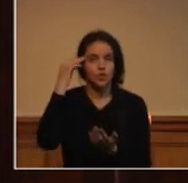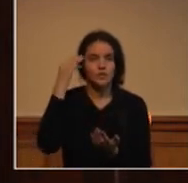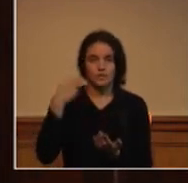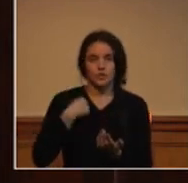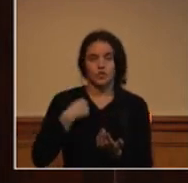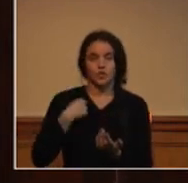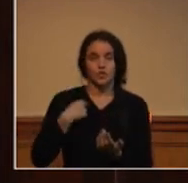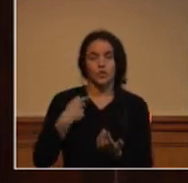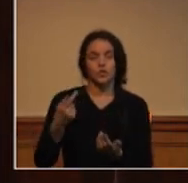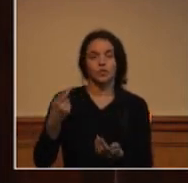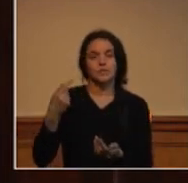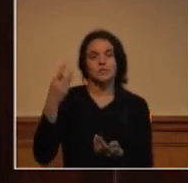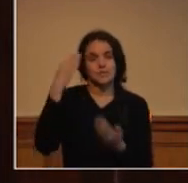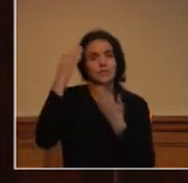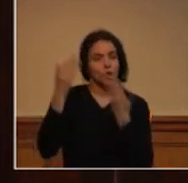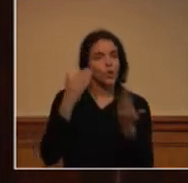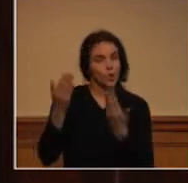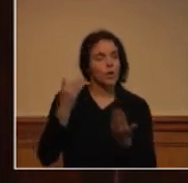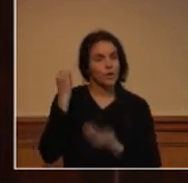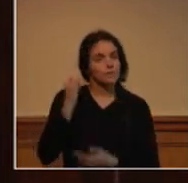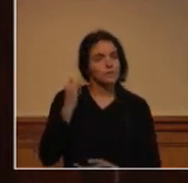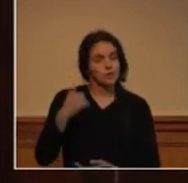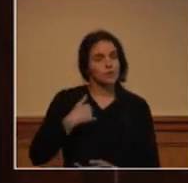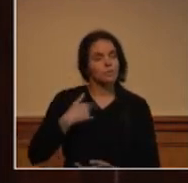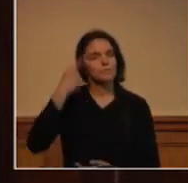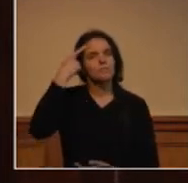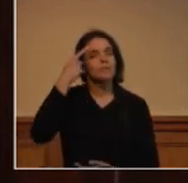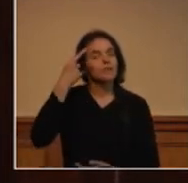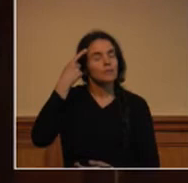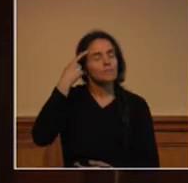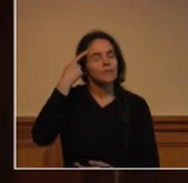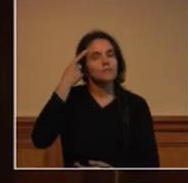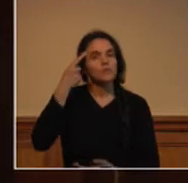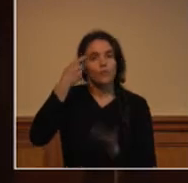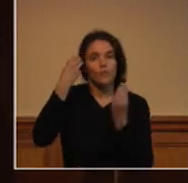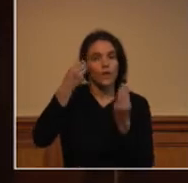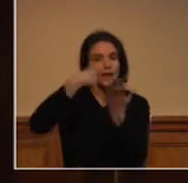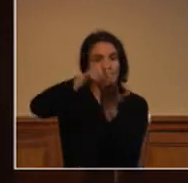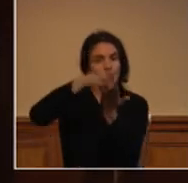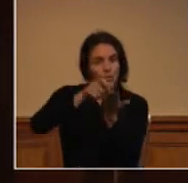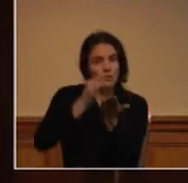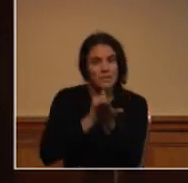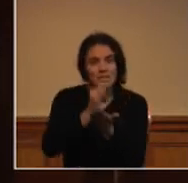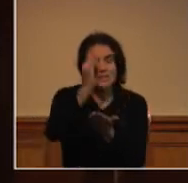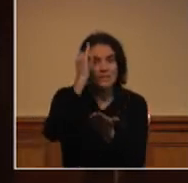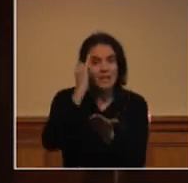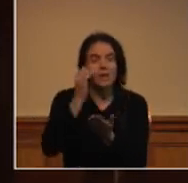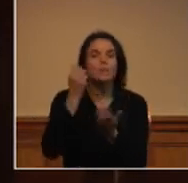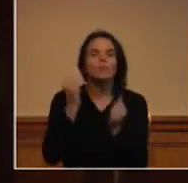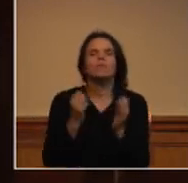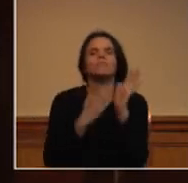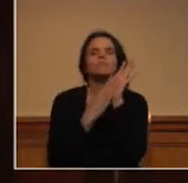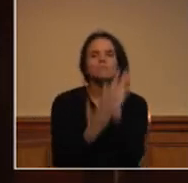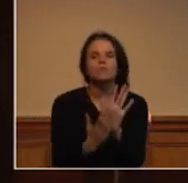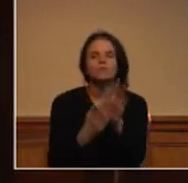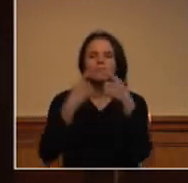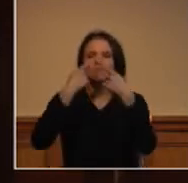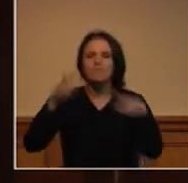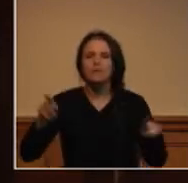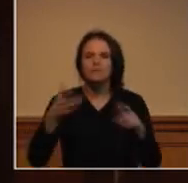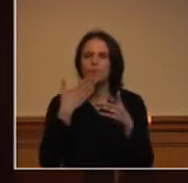obviamente tengo un sesgo sobre esto, pero estoy convencida que una buena evaluación inicial marca la diferencia en el